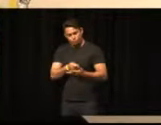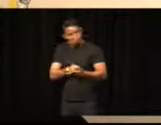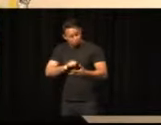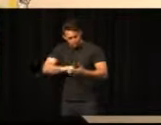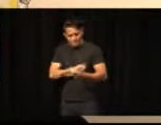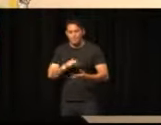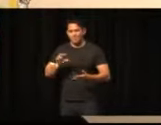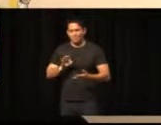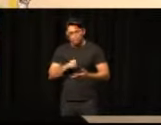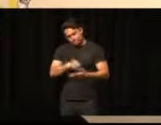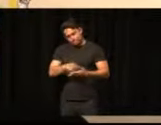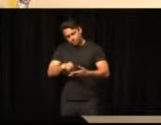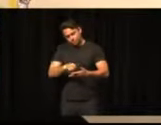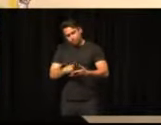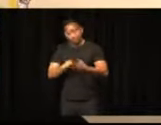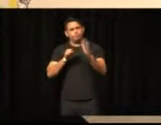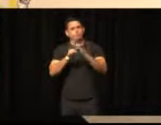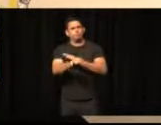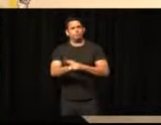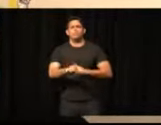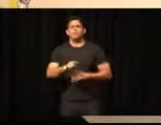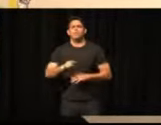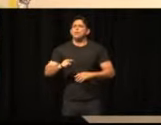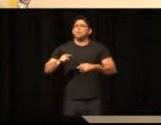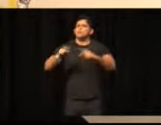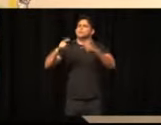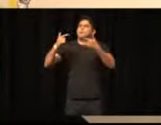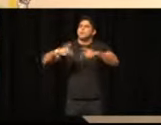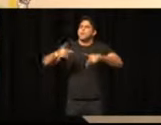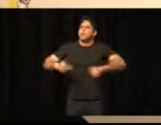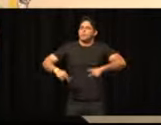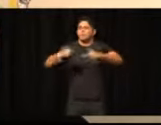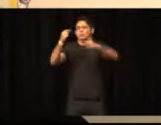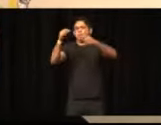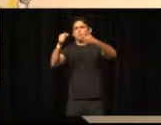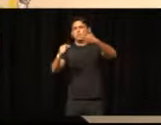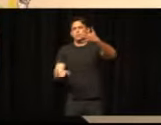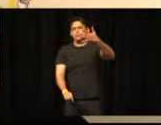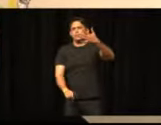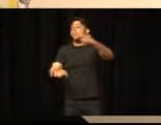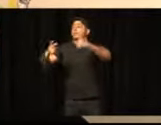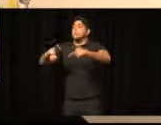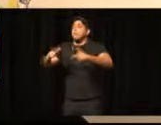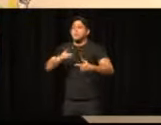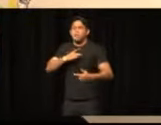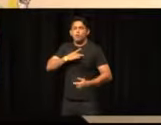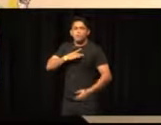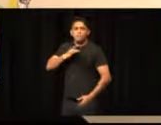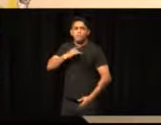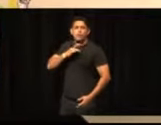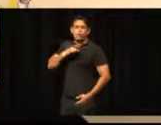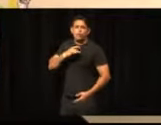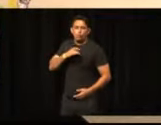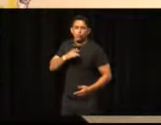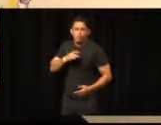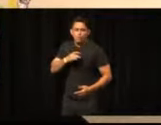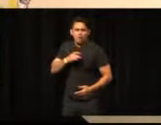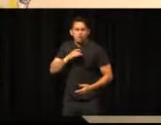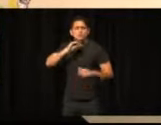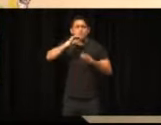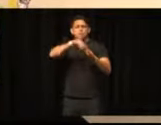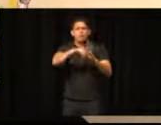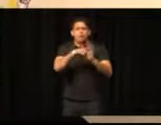dice, pero pregunta lo siguiente: ¿cómo se trabajan las cuestiones relacionadas al trabajo voluntario en las organizaciones de ustedes?